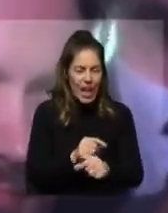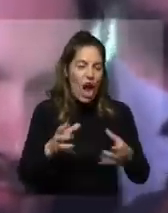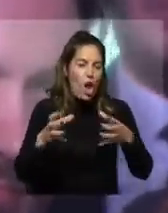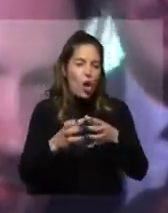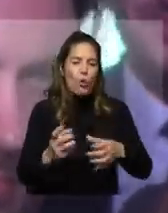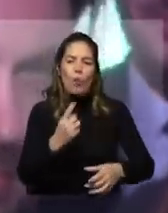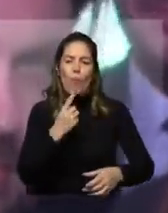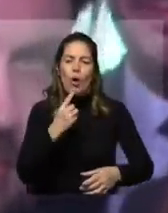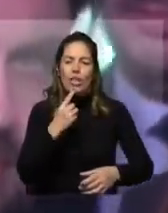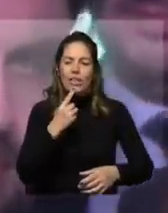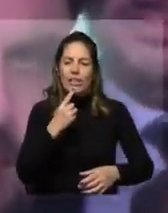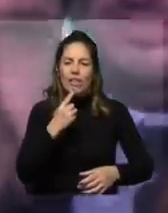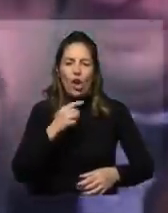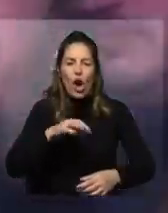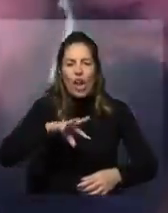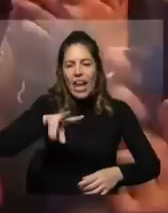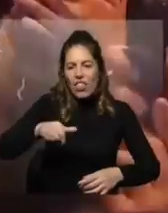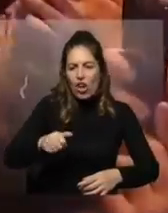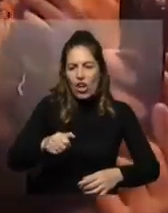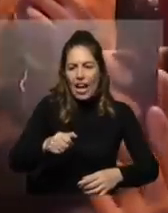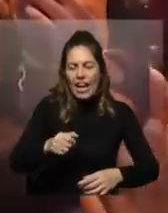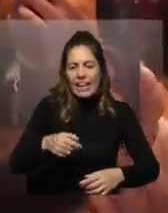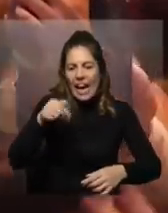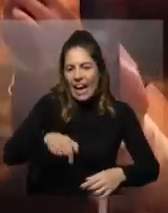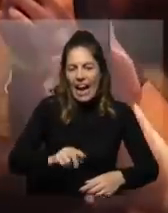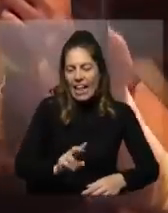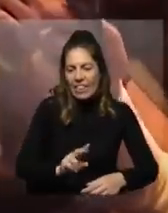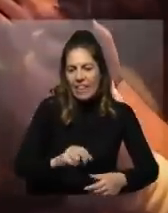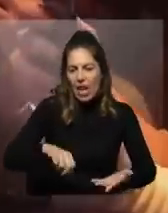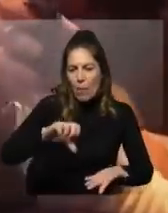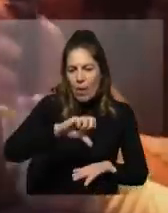política parasitaria chorre inútil que une este país